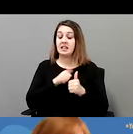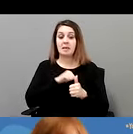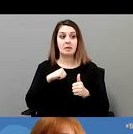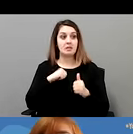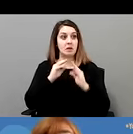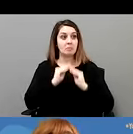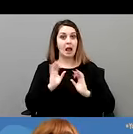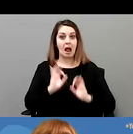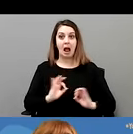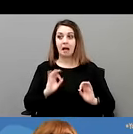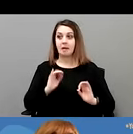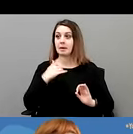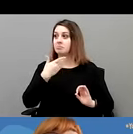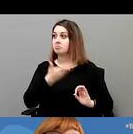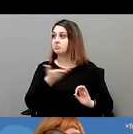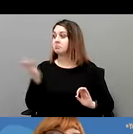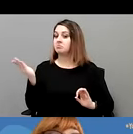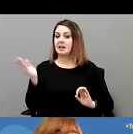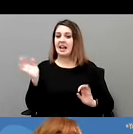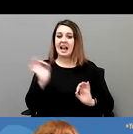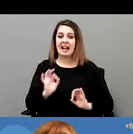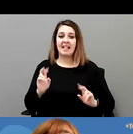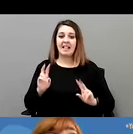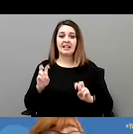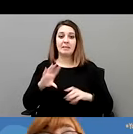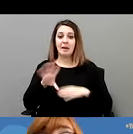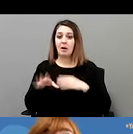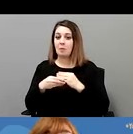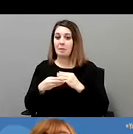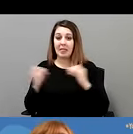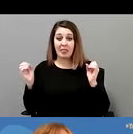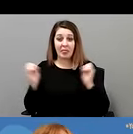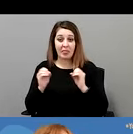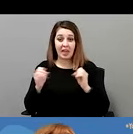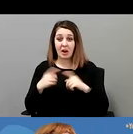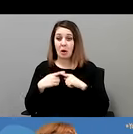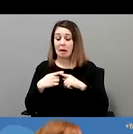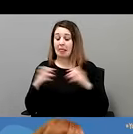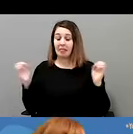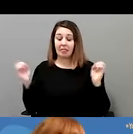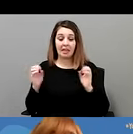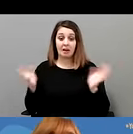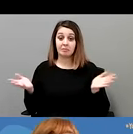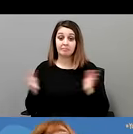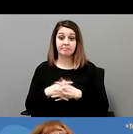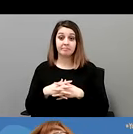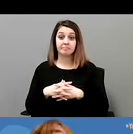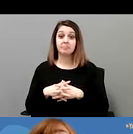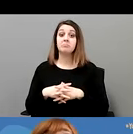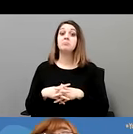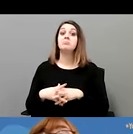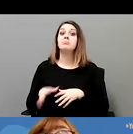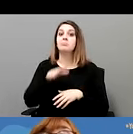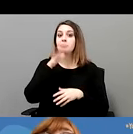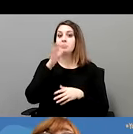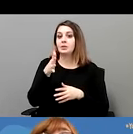tienen en cuenta nada a nivel de complemento, ni nada a nivel de compatibilidad. Por eso no